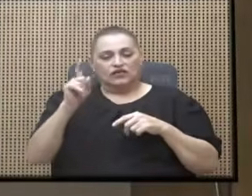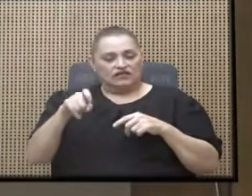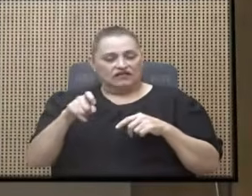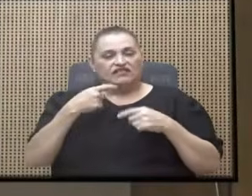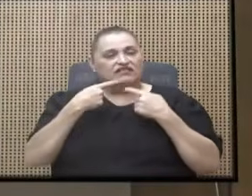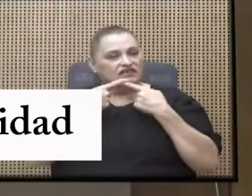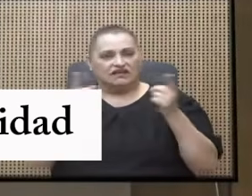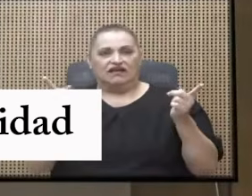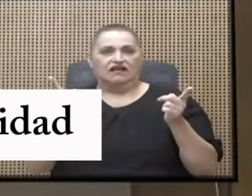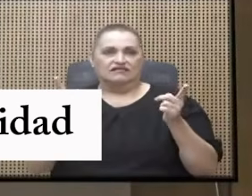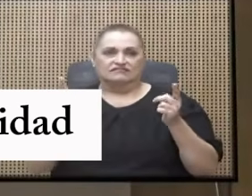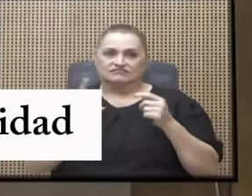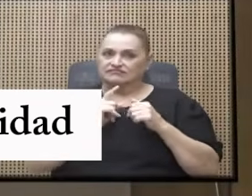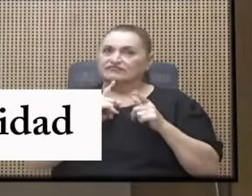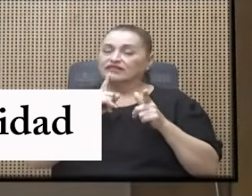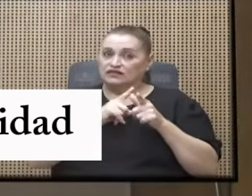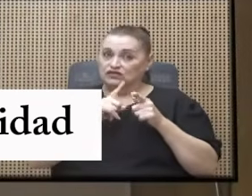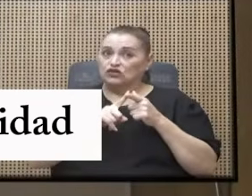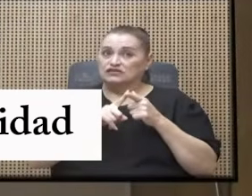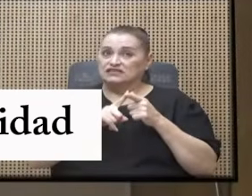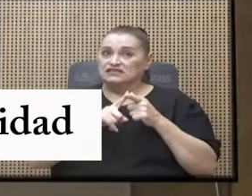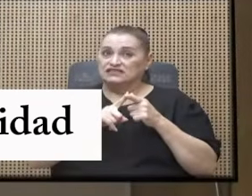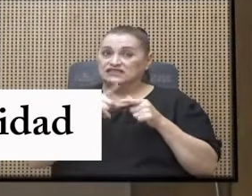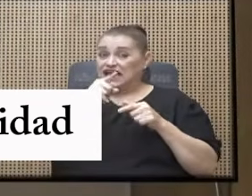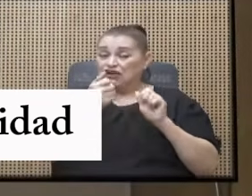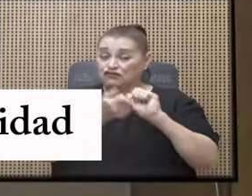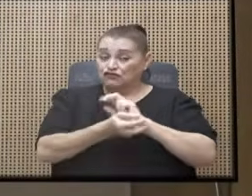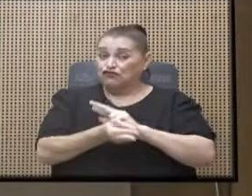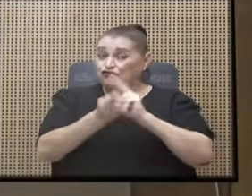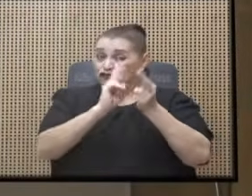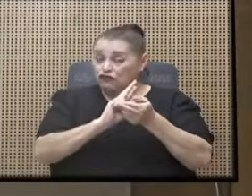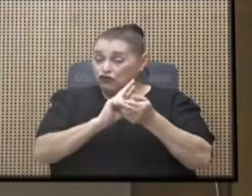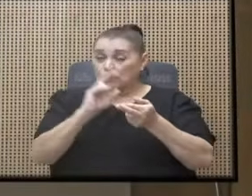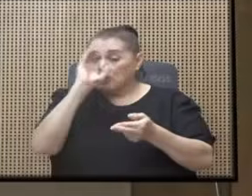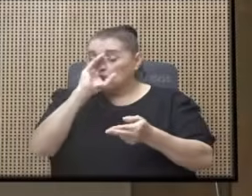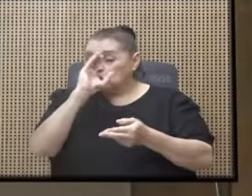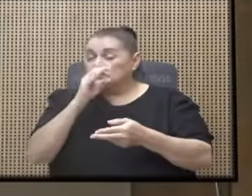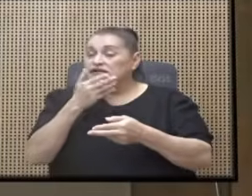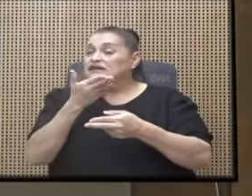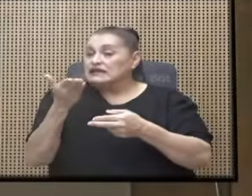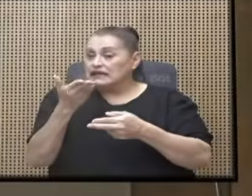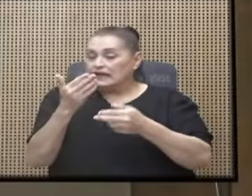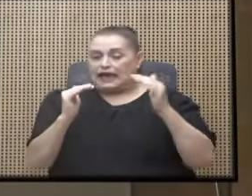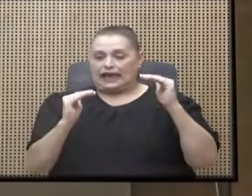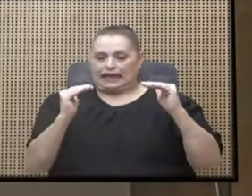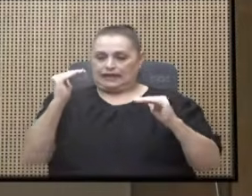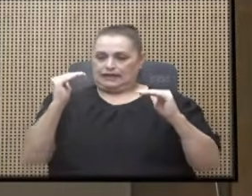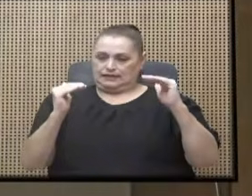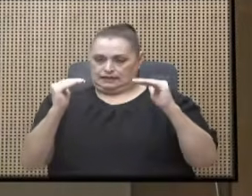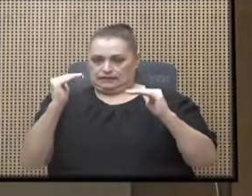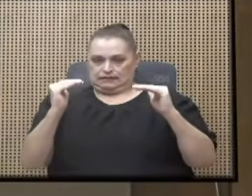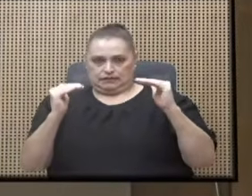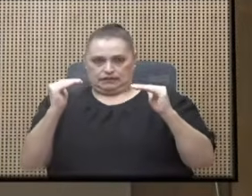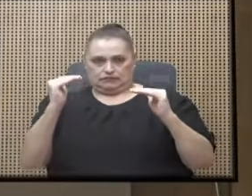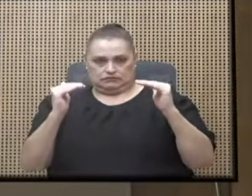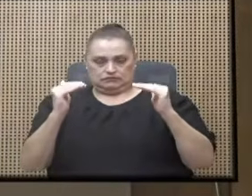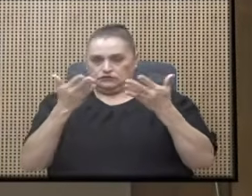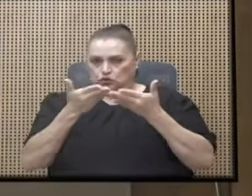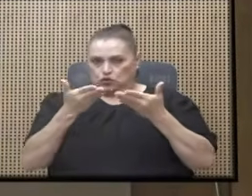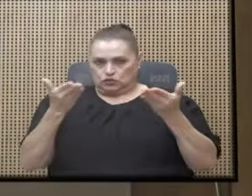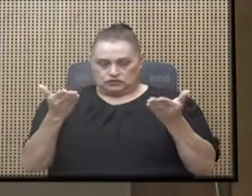declarar. Entonces, lo que hace esta reforma en realidad es equilibrar las cosas para